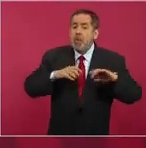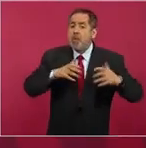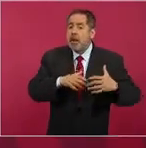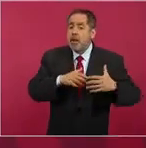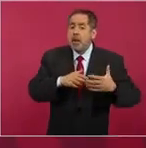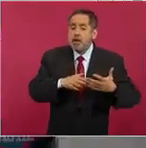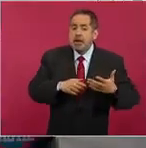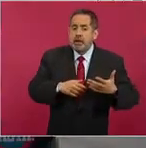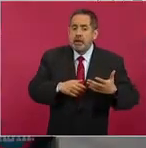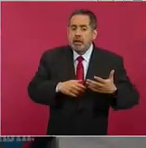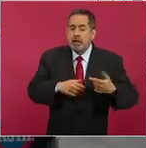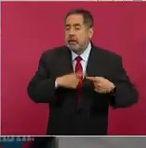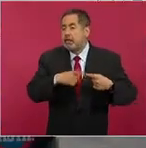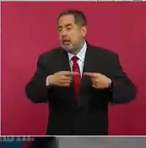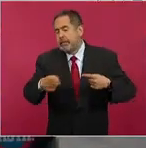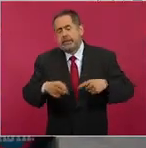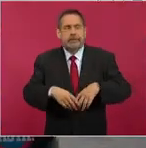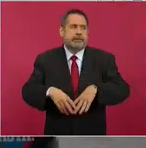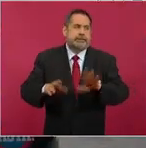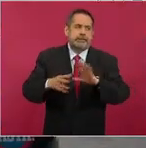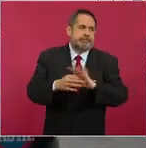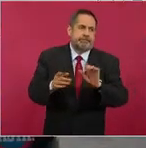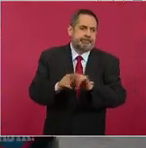Y ya no les platico de